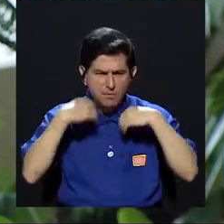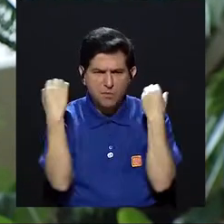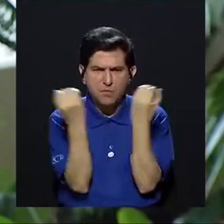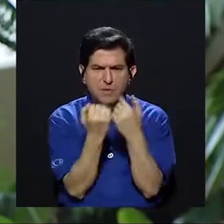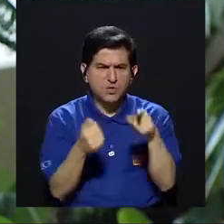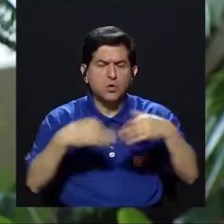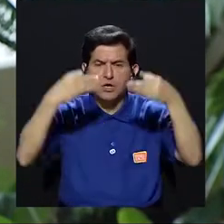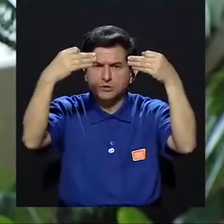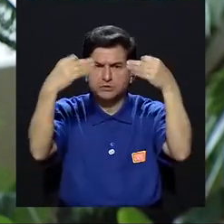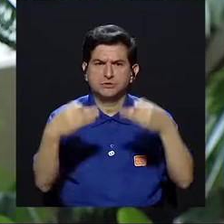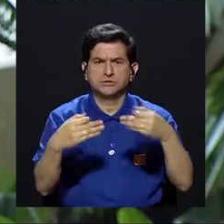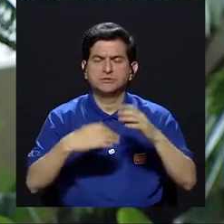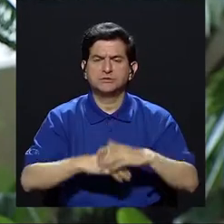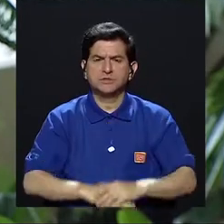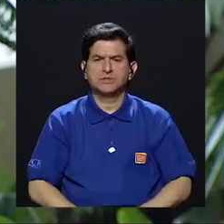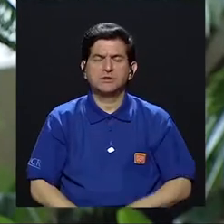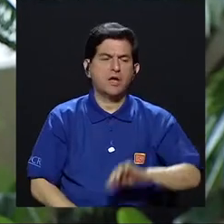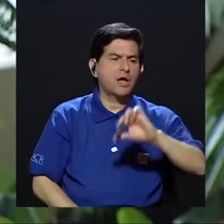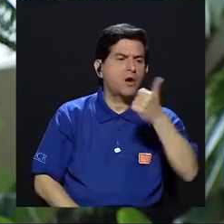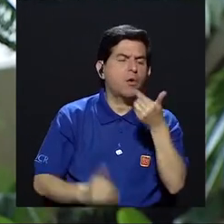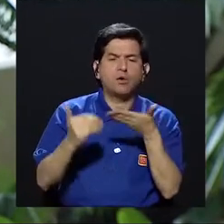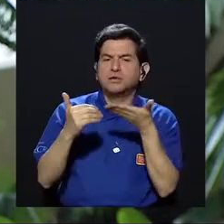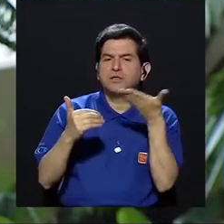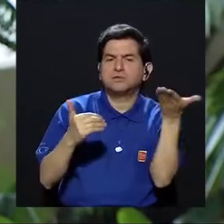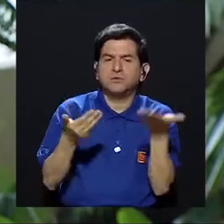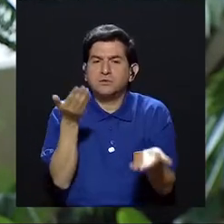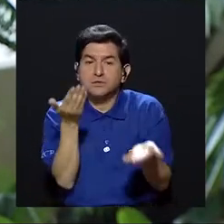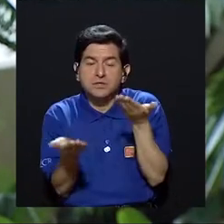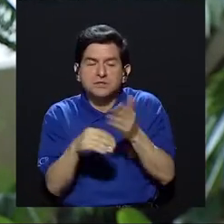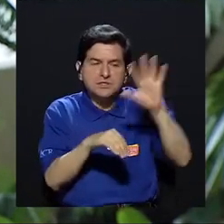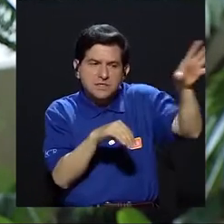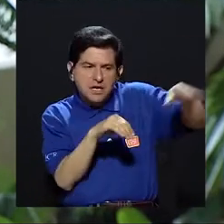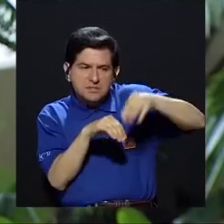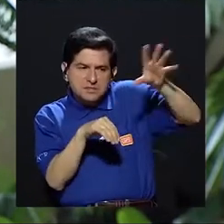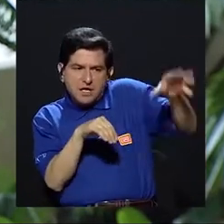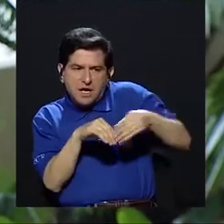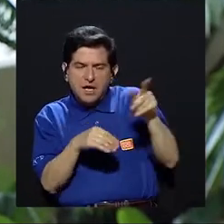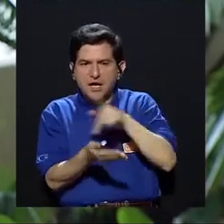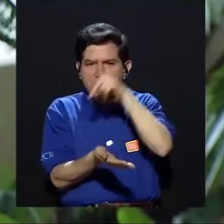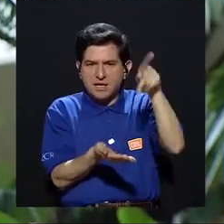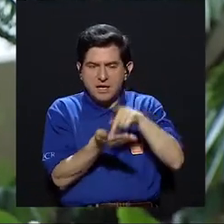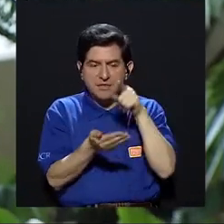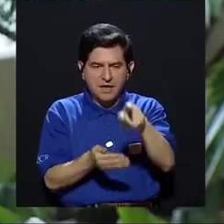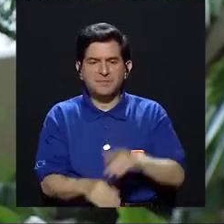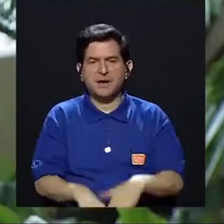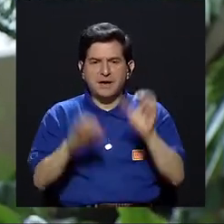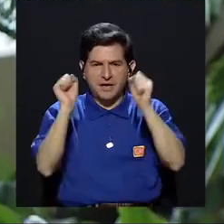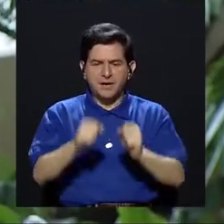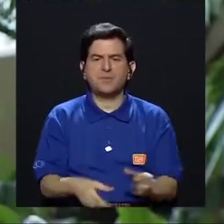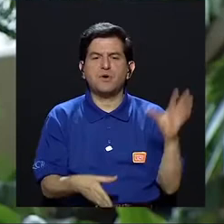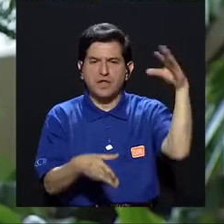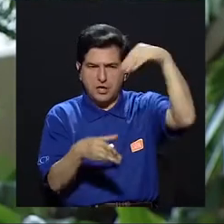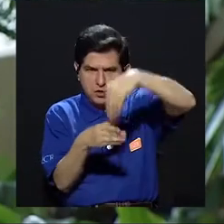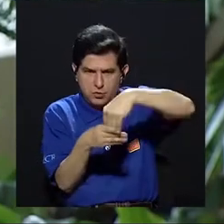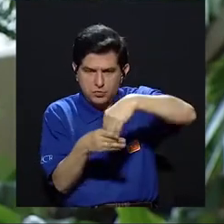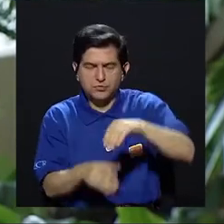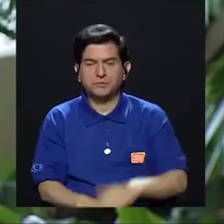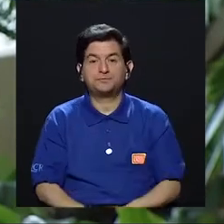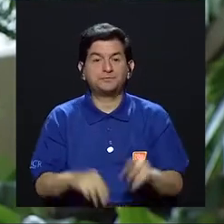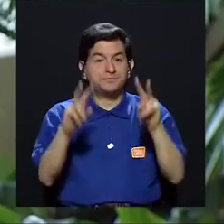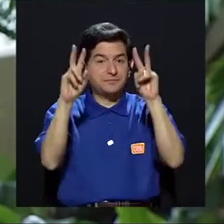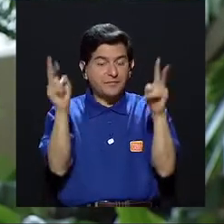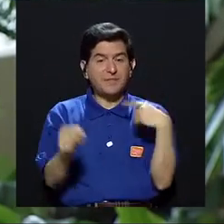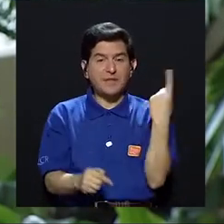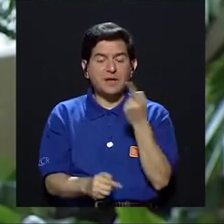organizamos, ellas deciden qué otros elementos incorporarle a ese parque para que sea un parque más inclusivo, porque